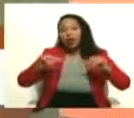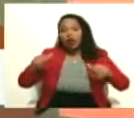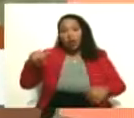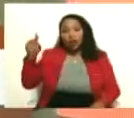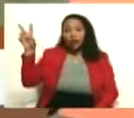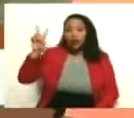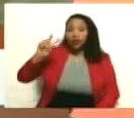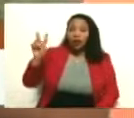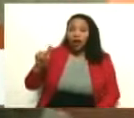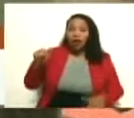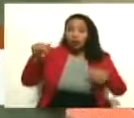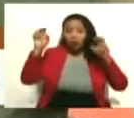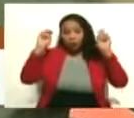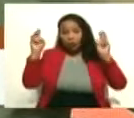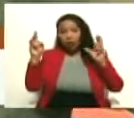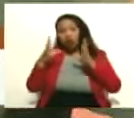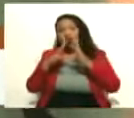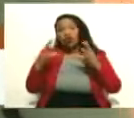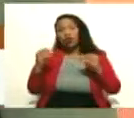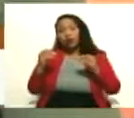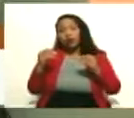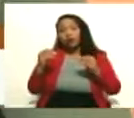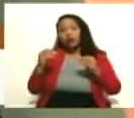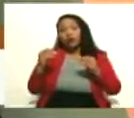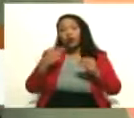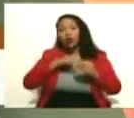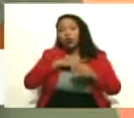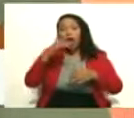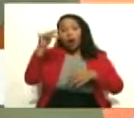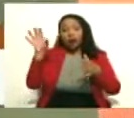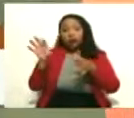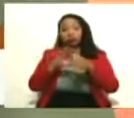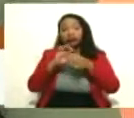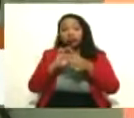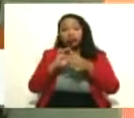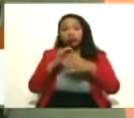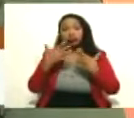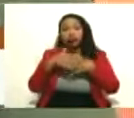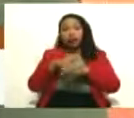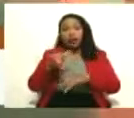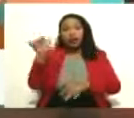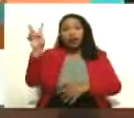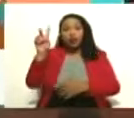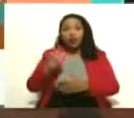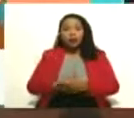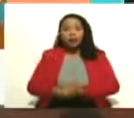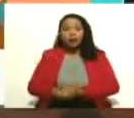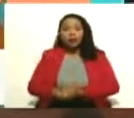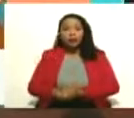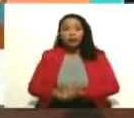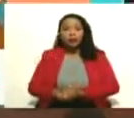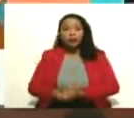tema, las y los venezolanos, toda Venezuela, estamos unidos para defender la integridad del país. Por La Iguana,